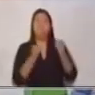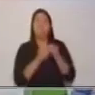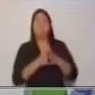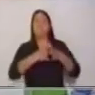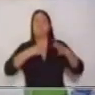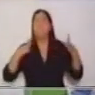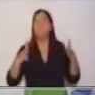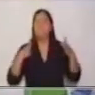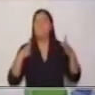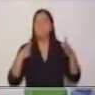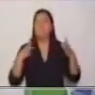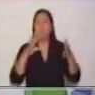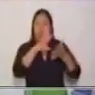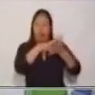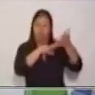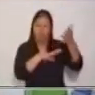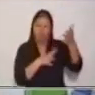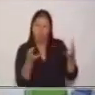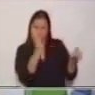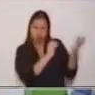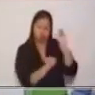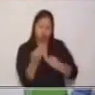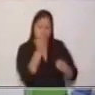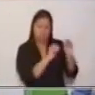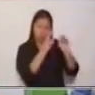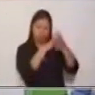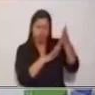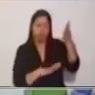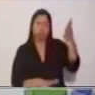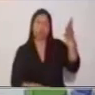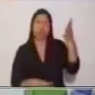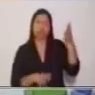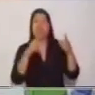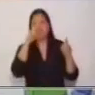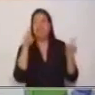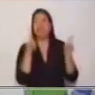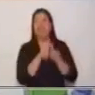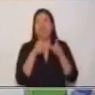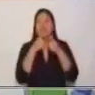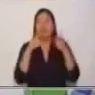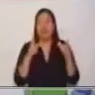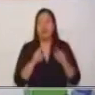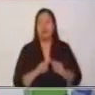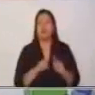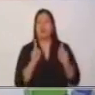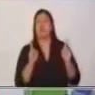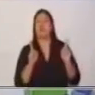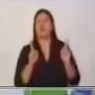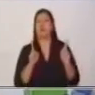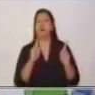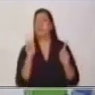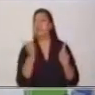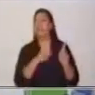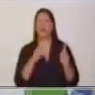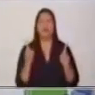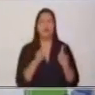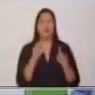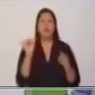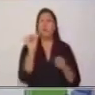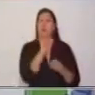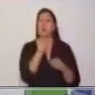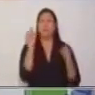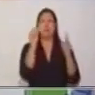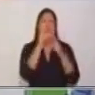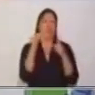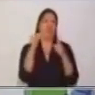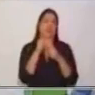forma, también el lenguaje que utilices va a ser diferente. No es el mismo, no son los mismos términos que vas a utilizar